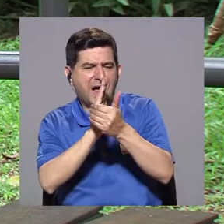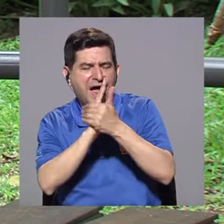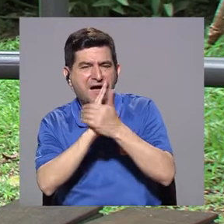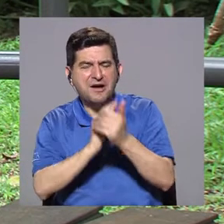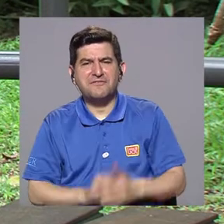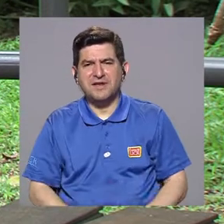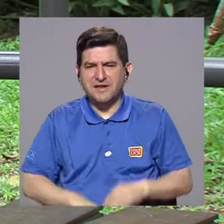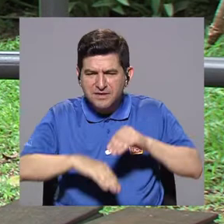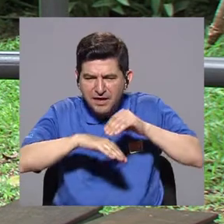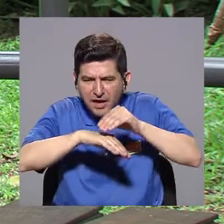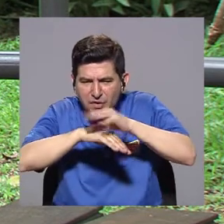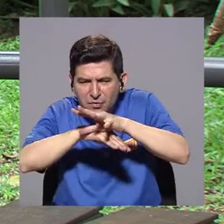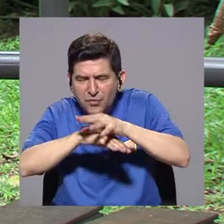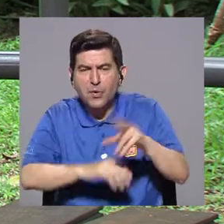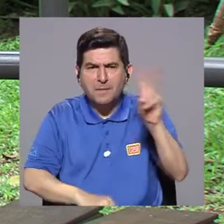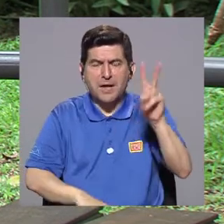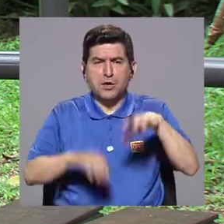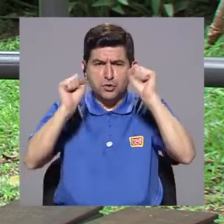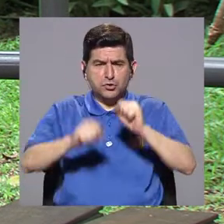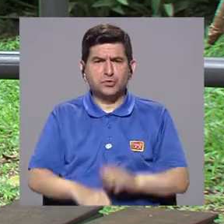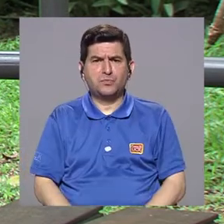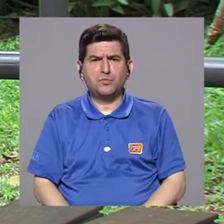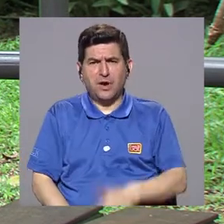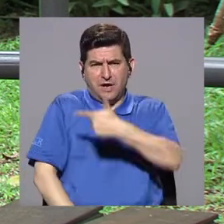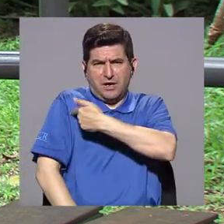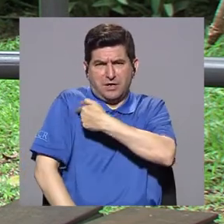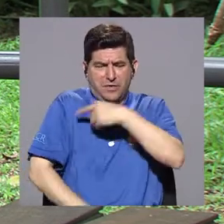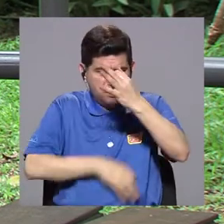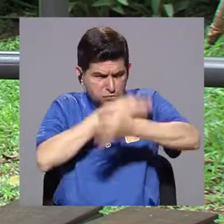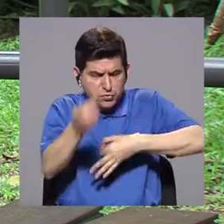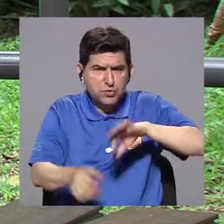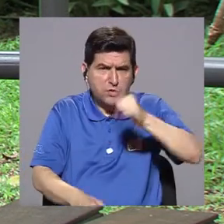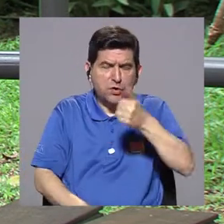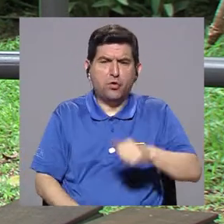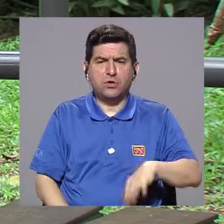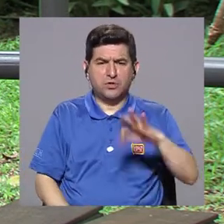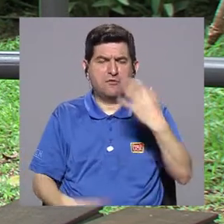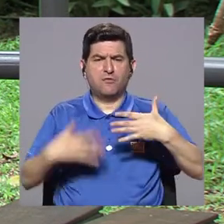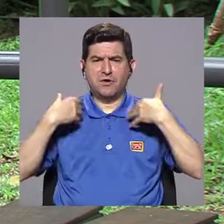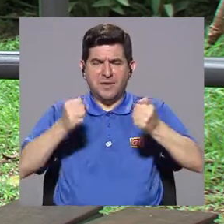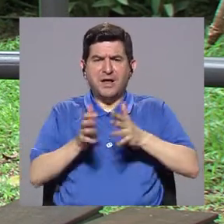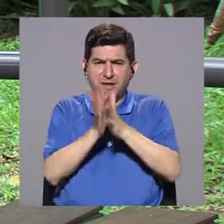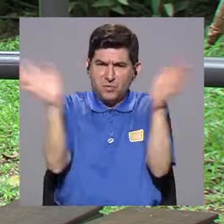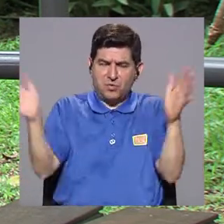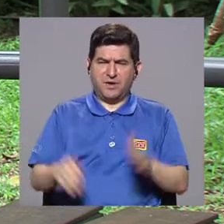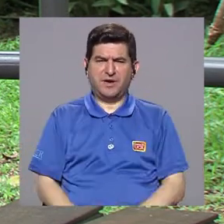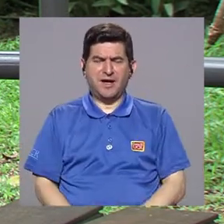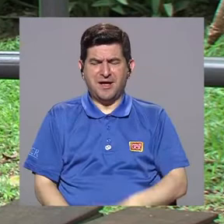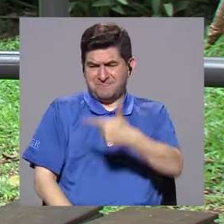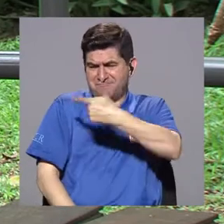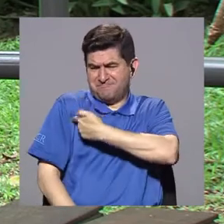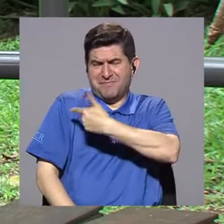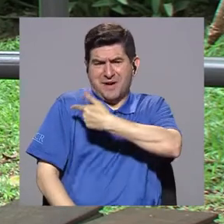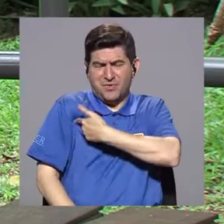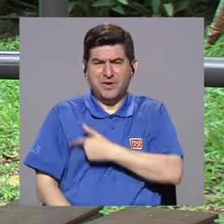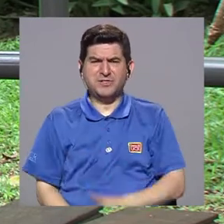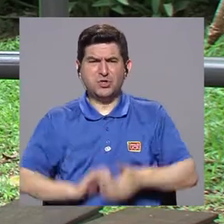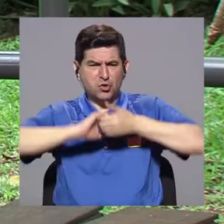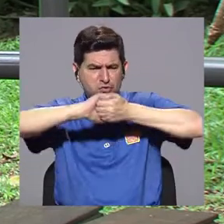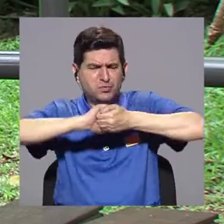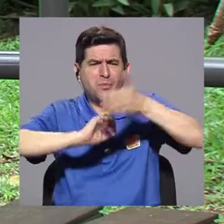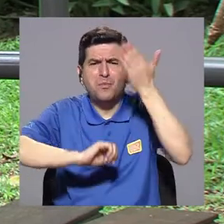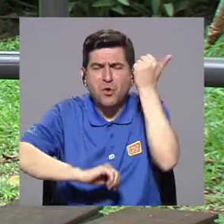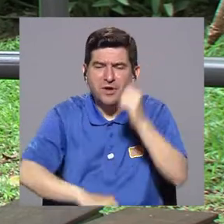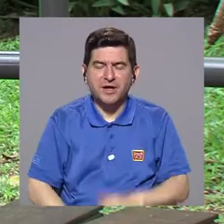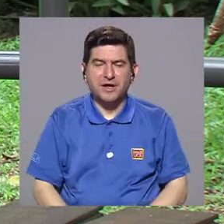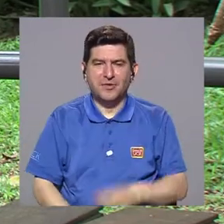¿Cuál es la capacidad de transmisión de algunos virus? ¿Puede suplantarse la vacunación por otras medidas de salud pública? ¿Por qué la vacunación